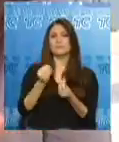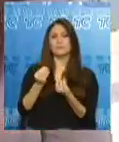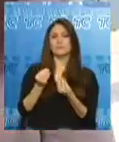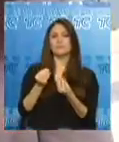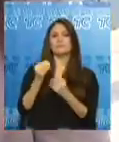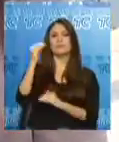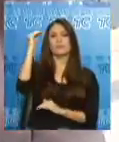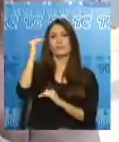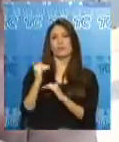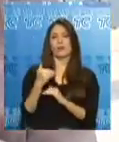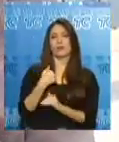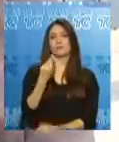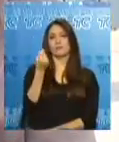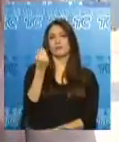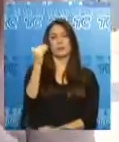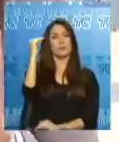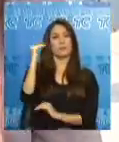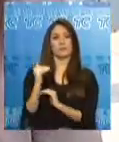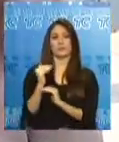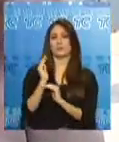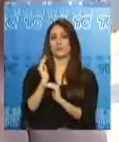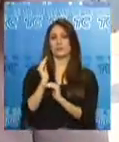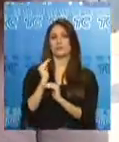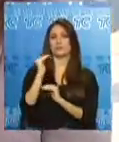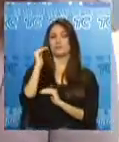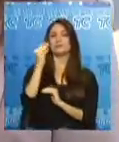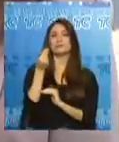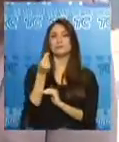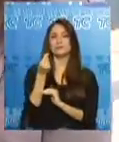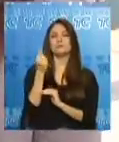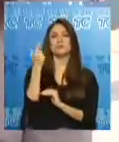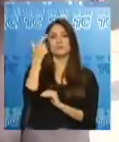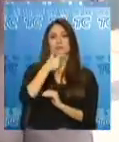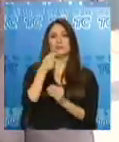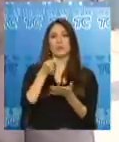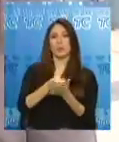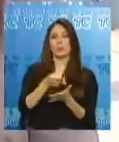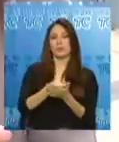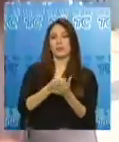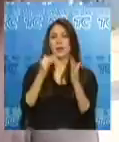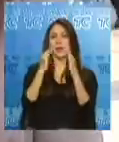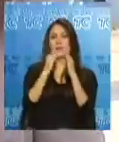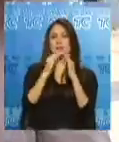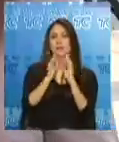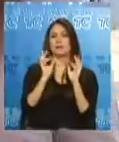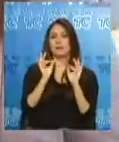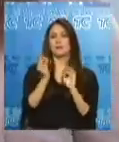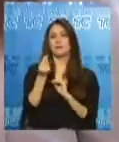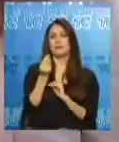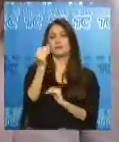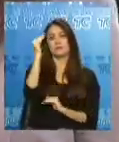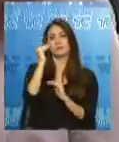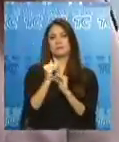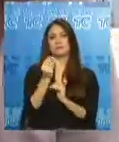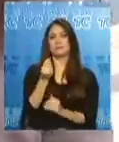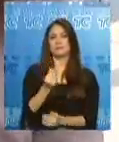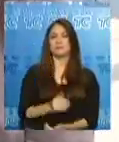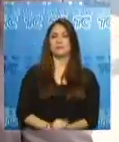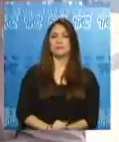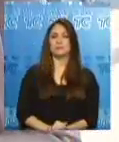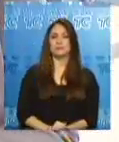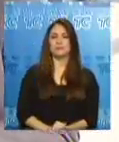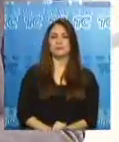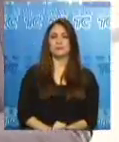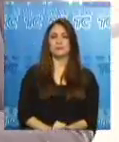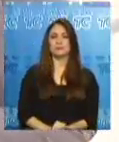es bajarse el precio hasta la ganancia ordinaria y el comprador se beneficia con una casa de un menor valor. Lo último,